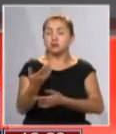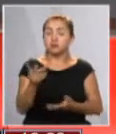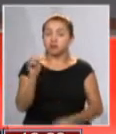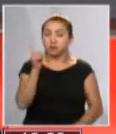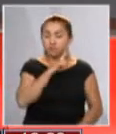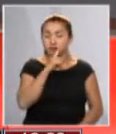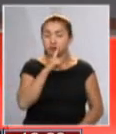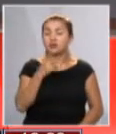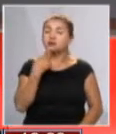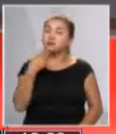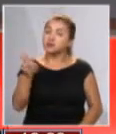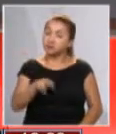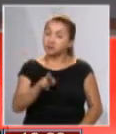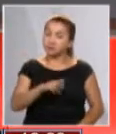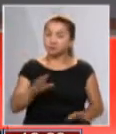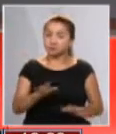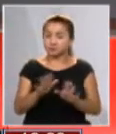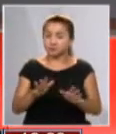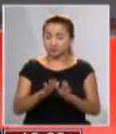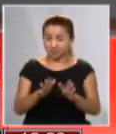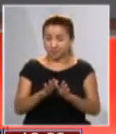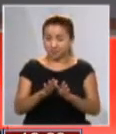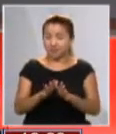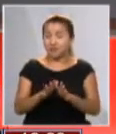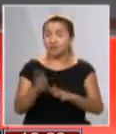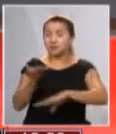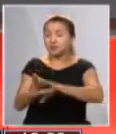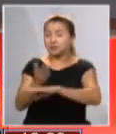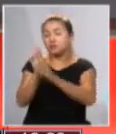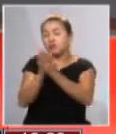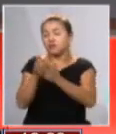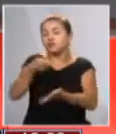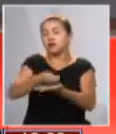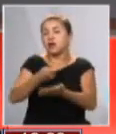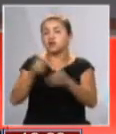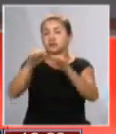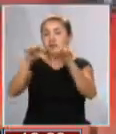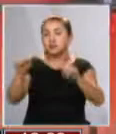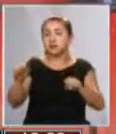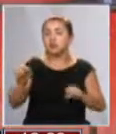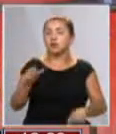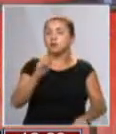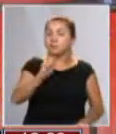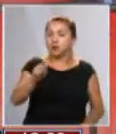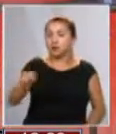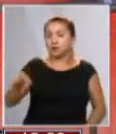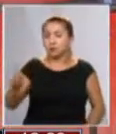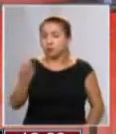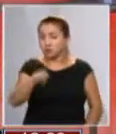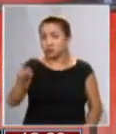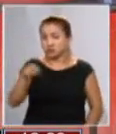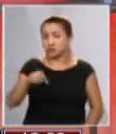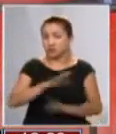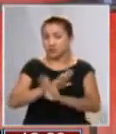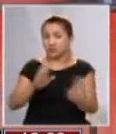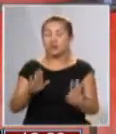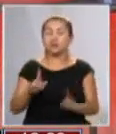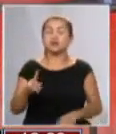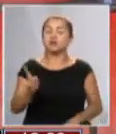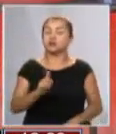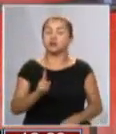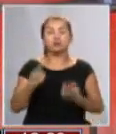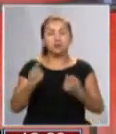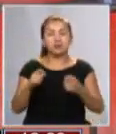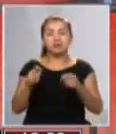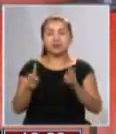insista pidiendo esta prisión preventiva? O sea, este pago sistemático no les sirvió para nada. Lo que se trata de